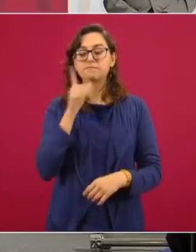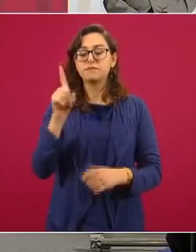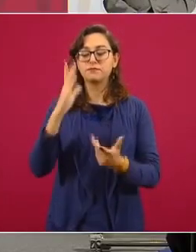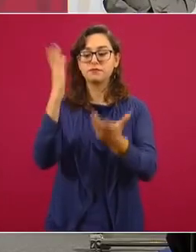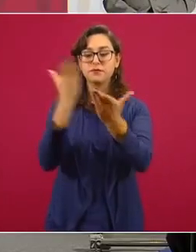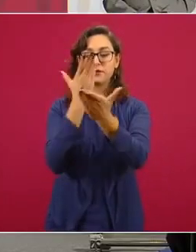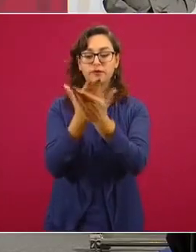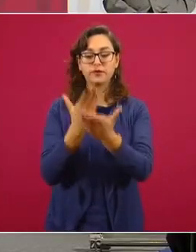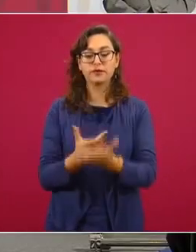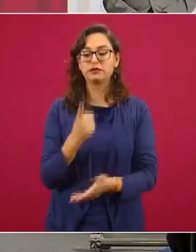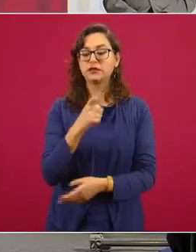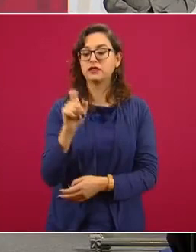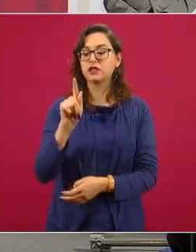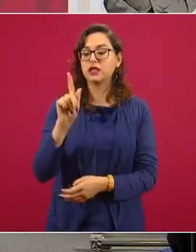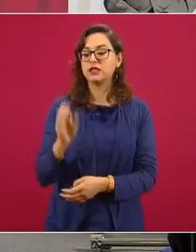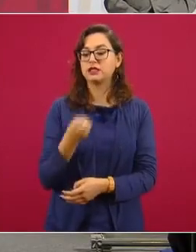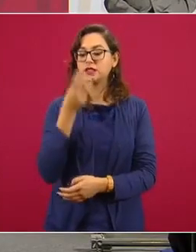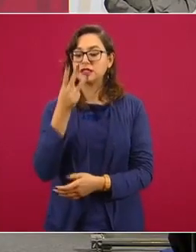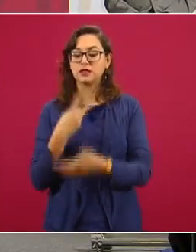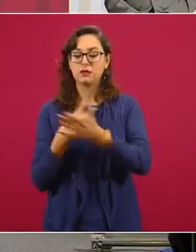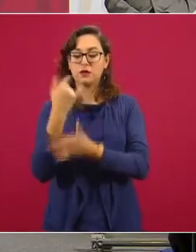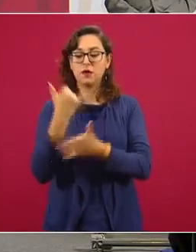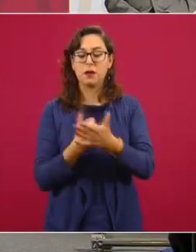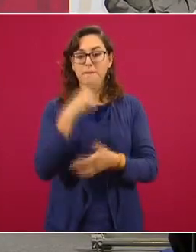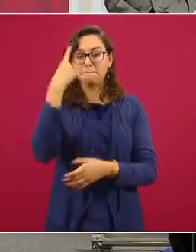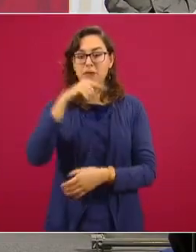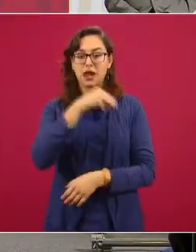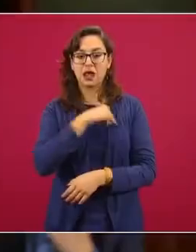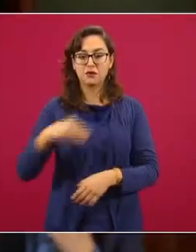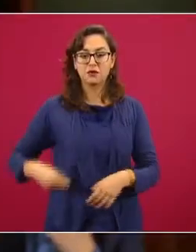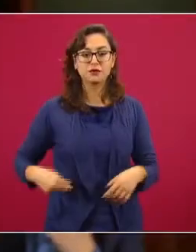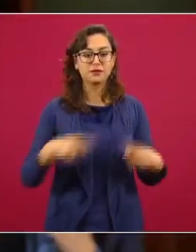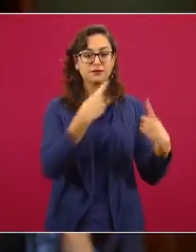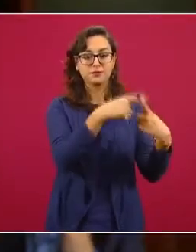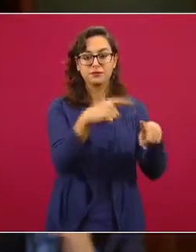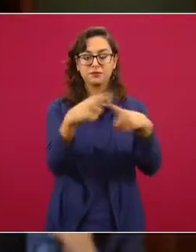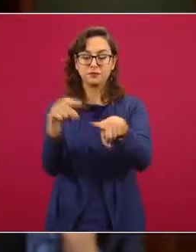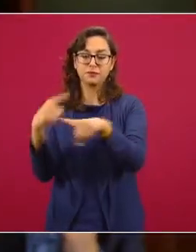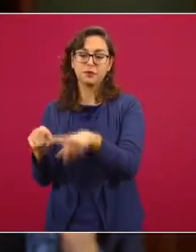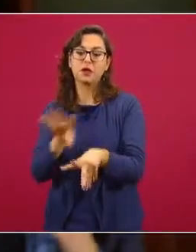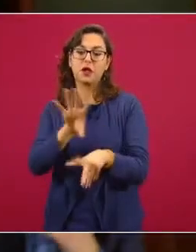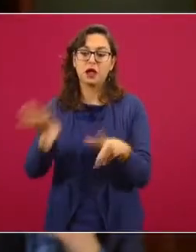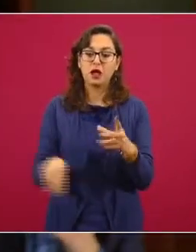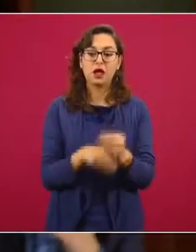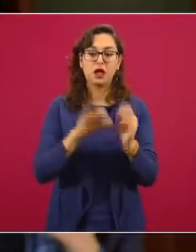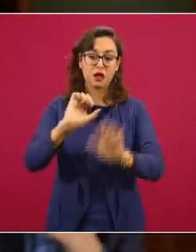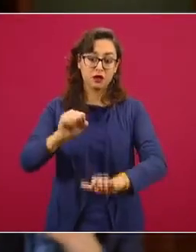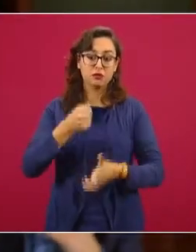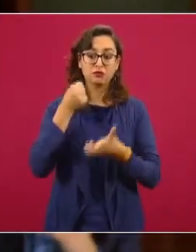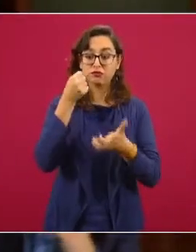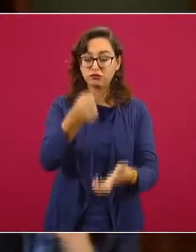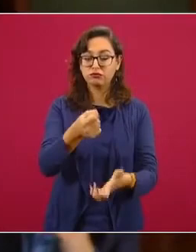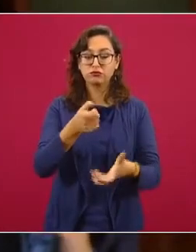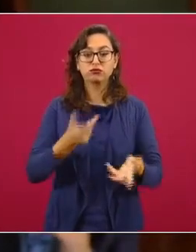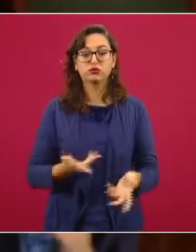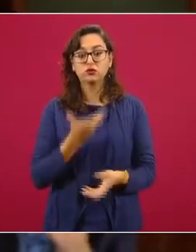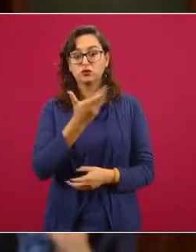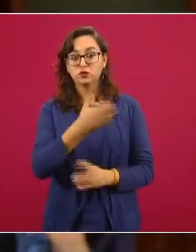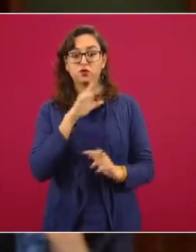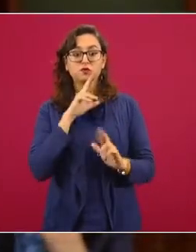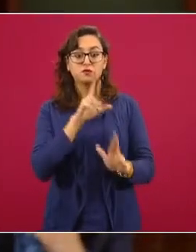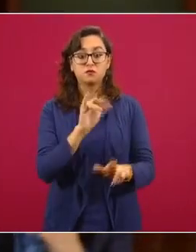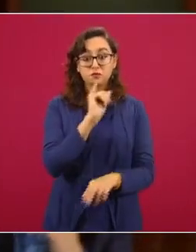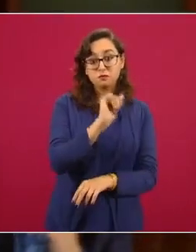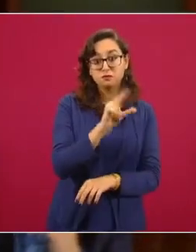173 proyectos para municipios para pedirle que fueran incluidos en el presupuesto federal. Si usted tiene alguna respuesta